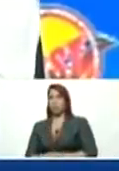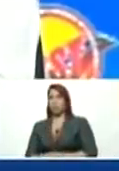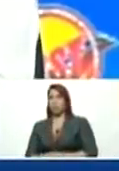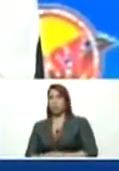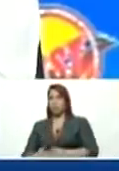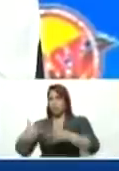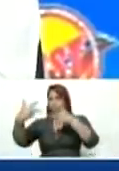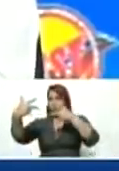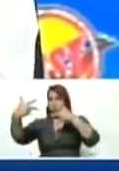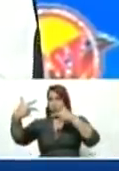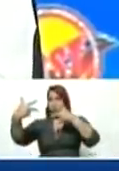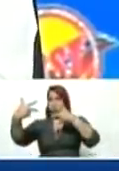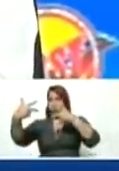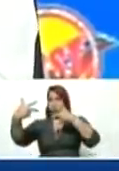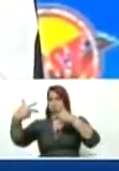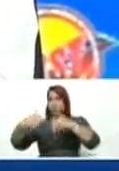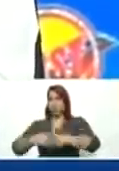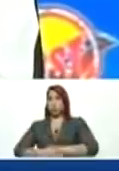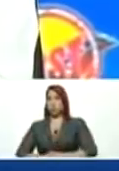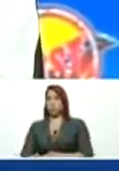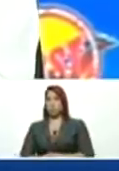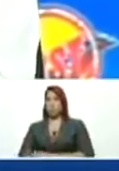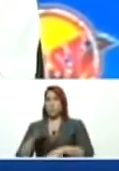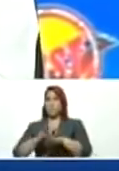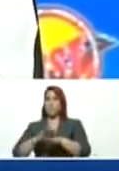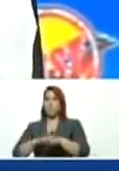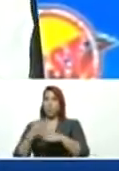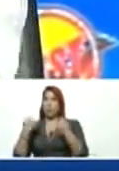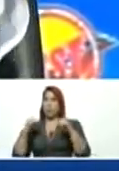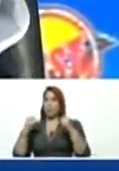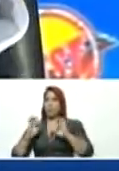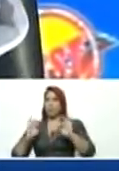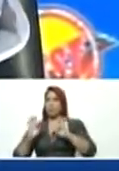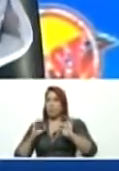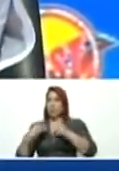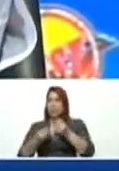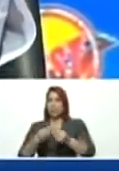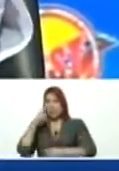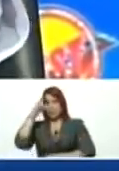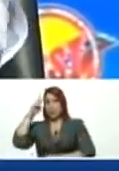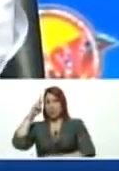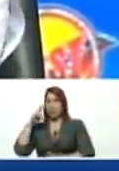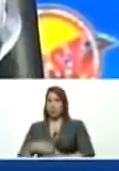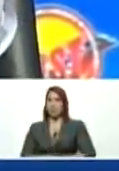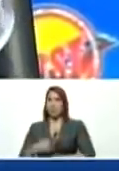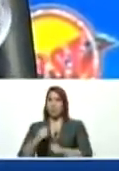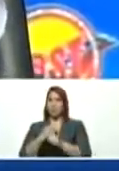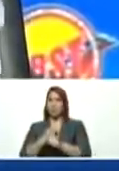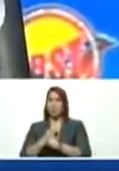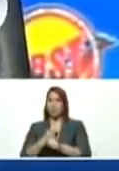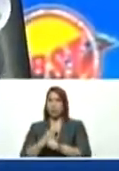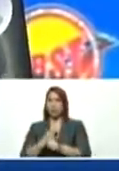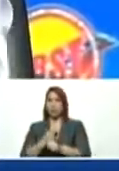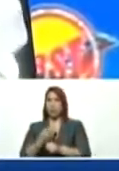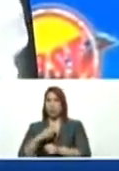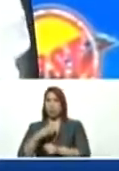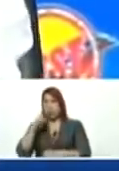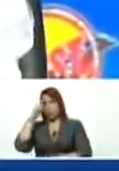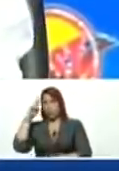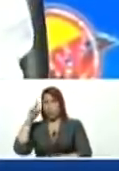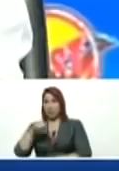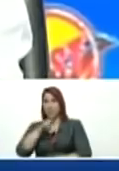videoconferencia porque es un ejercicio que se hizo desde la cancillería de la clase obrera nuestro canciller obrero y la